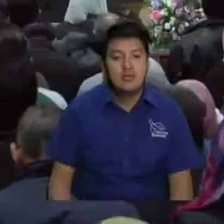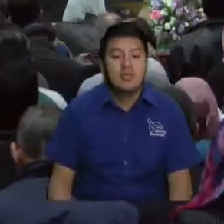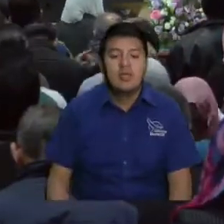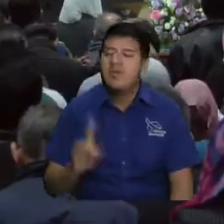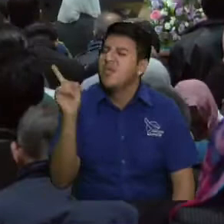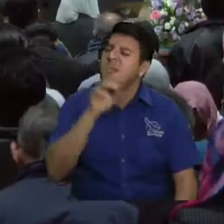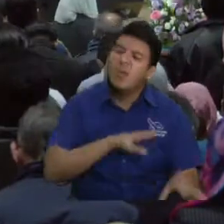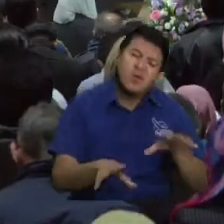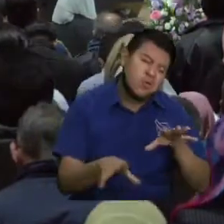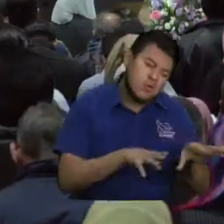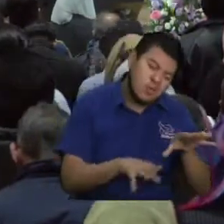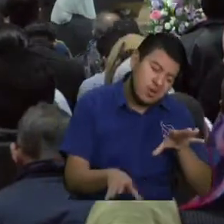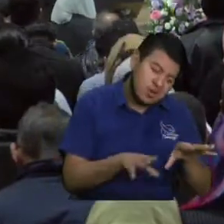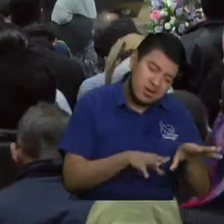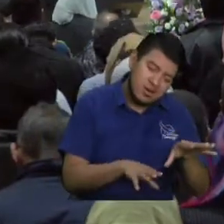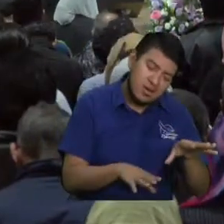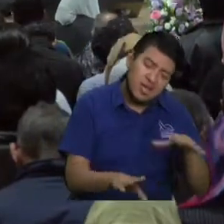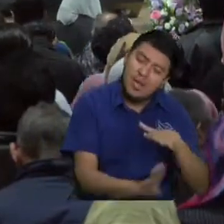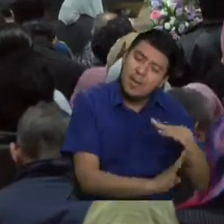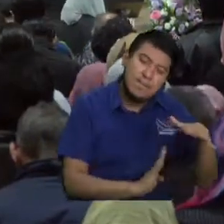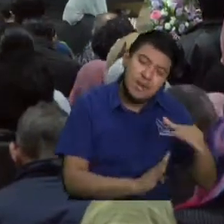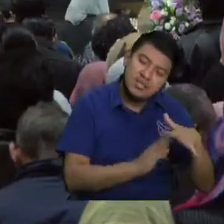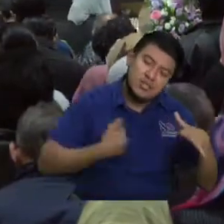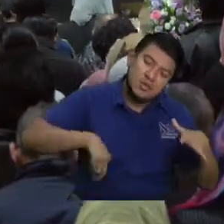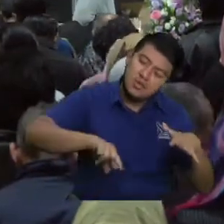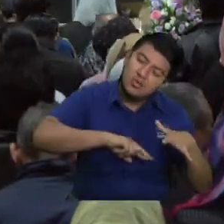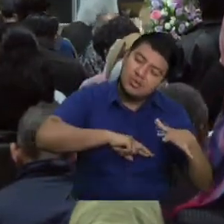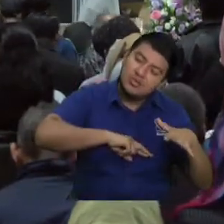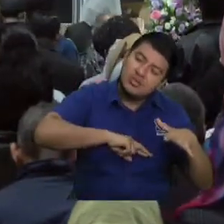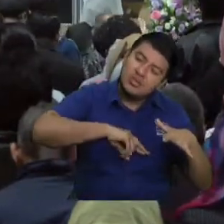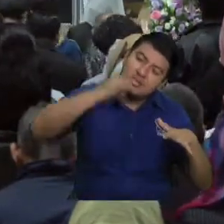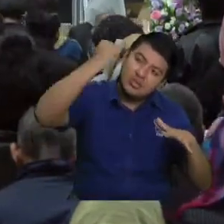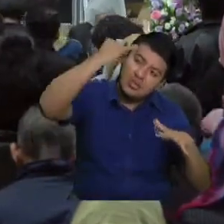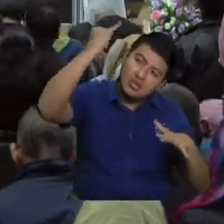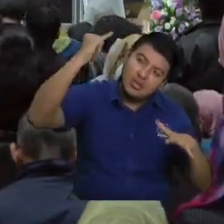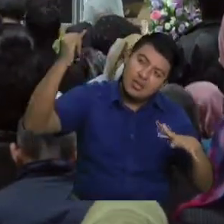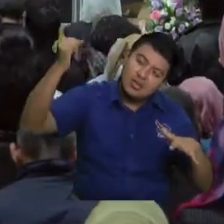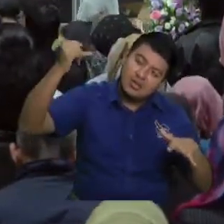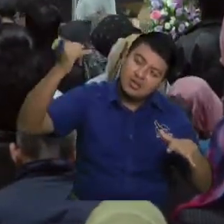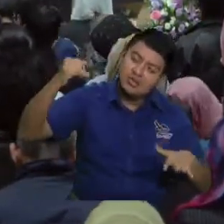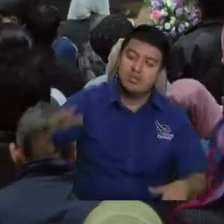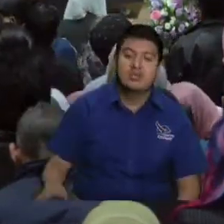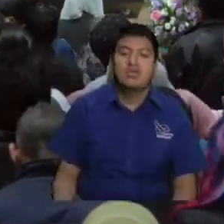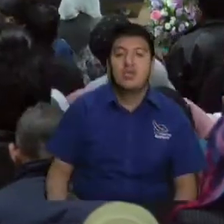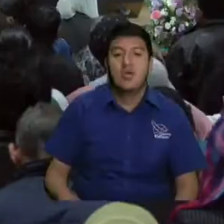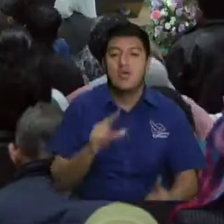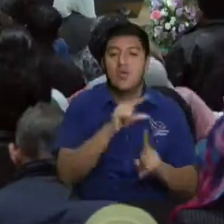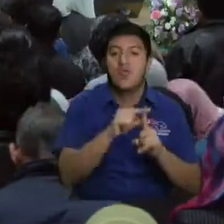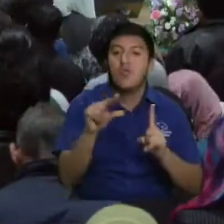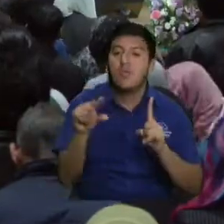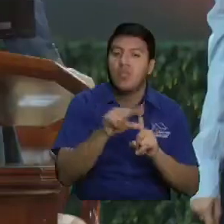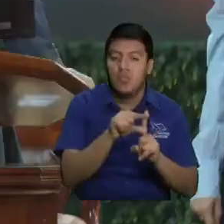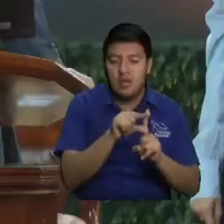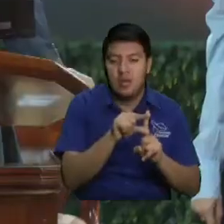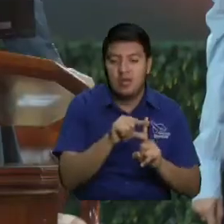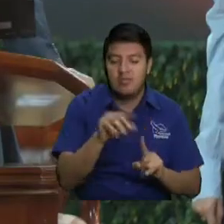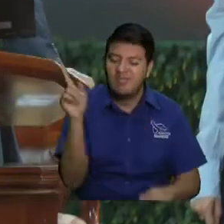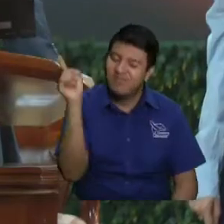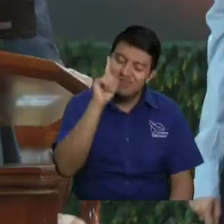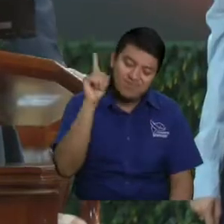actuar en base a nuestro intelecto, opiniones, criterios, cultura.